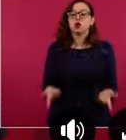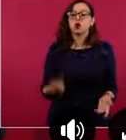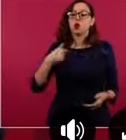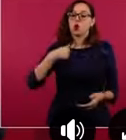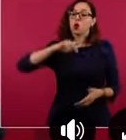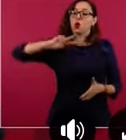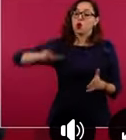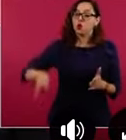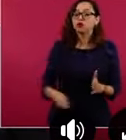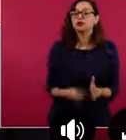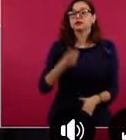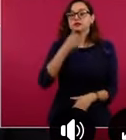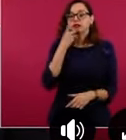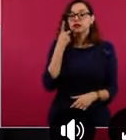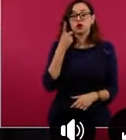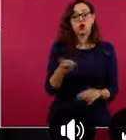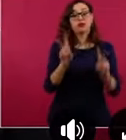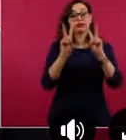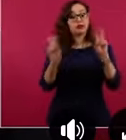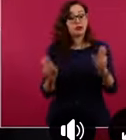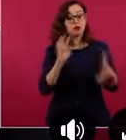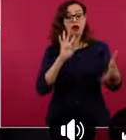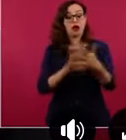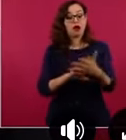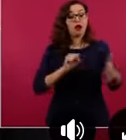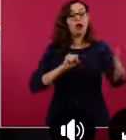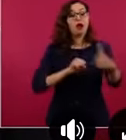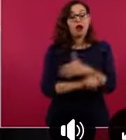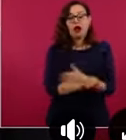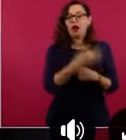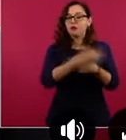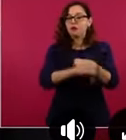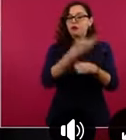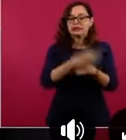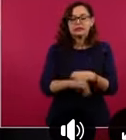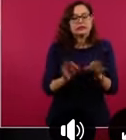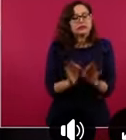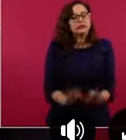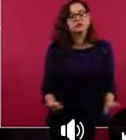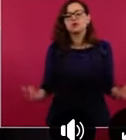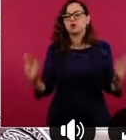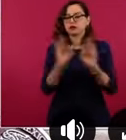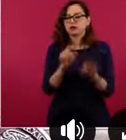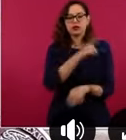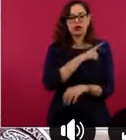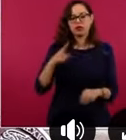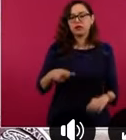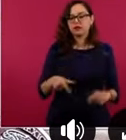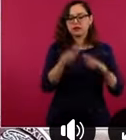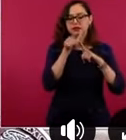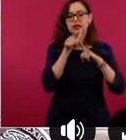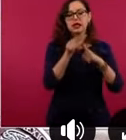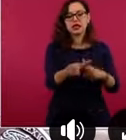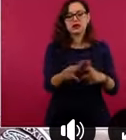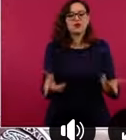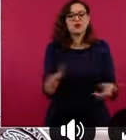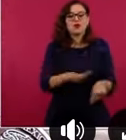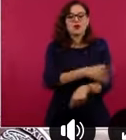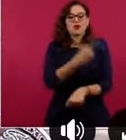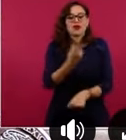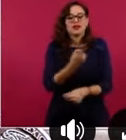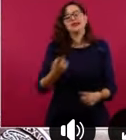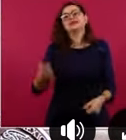subrayar, mantener la prisión preventiva oficiosa, porque siempre es una batalla permanente de todas